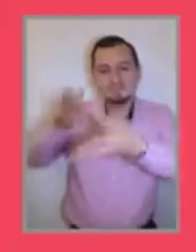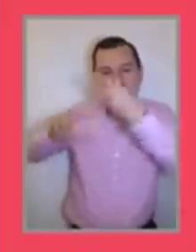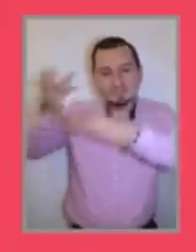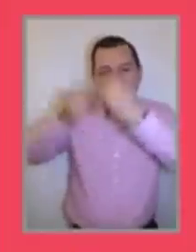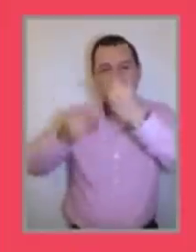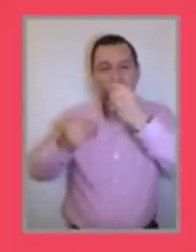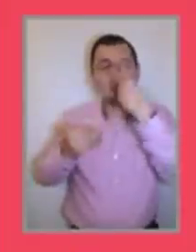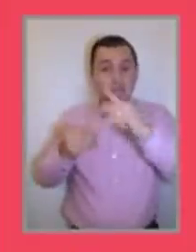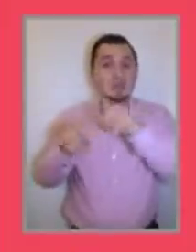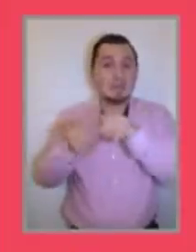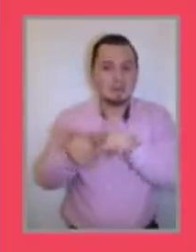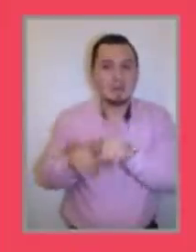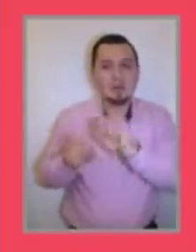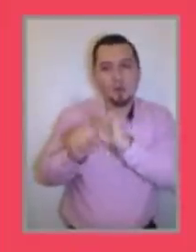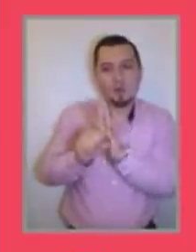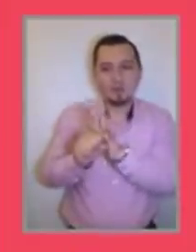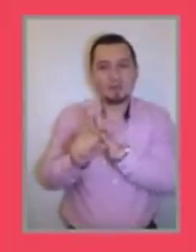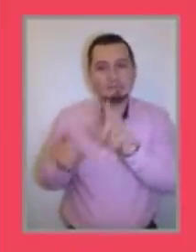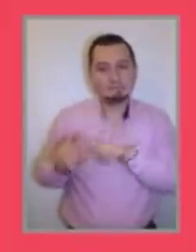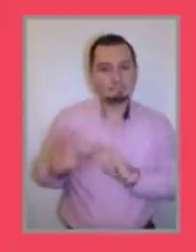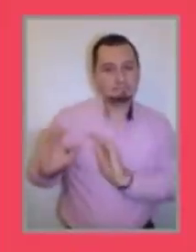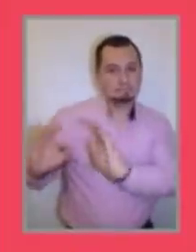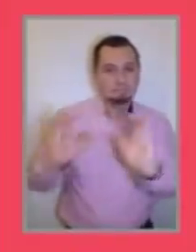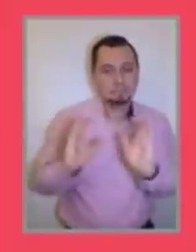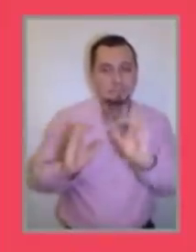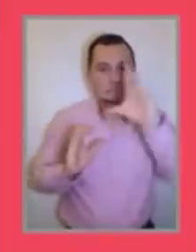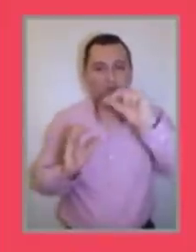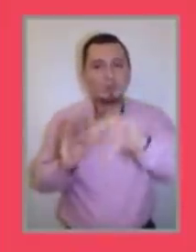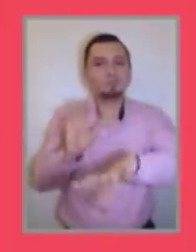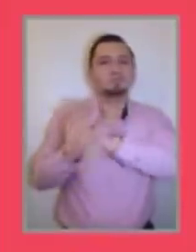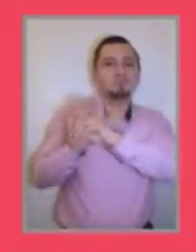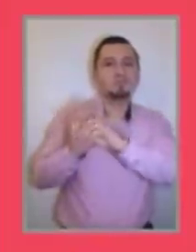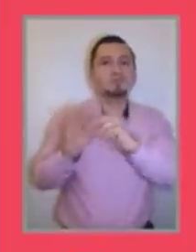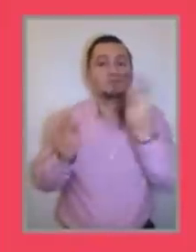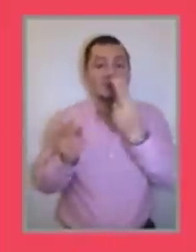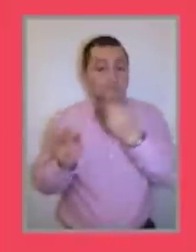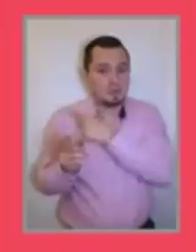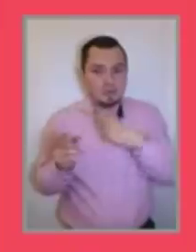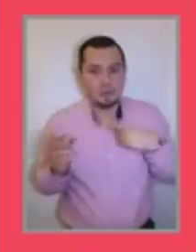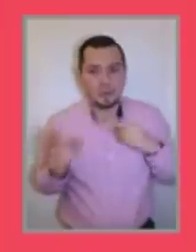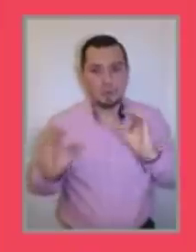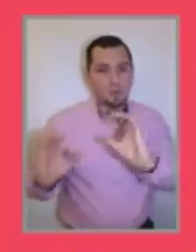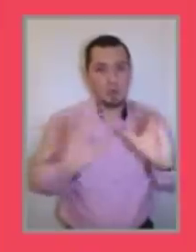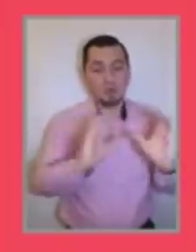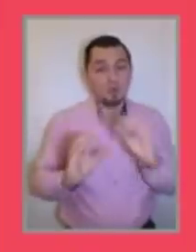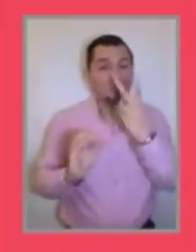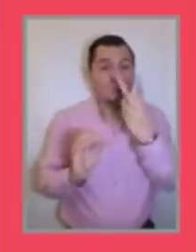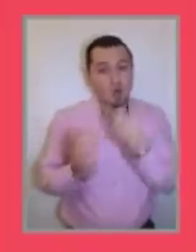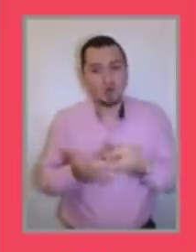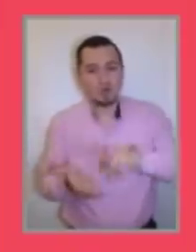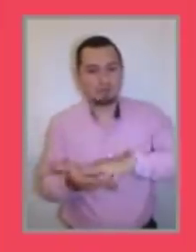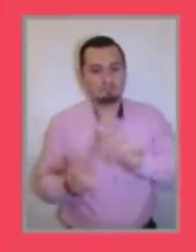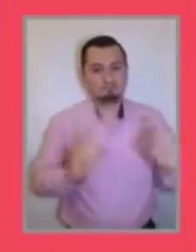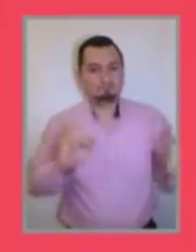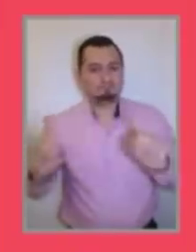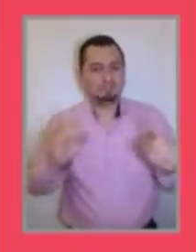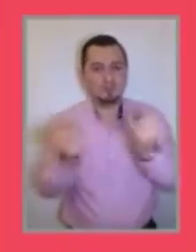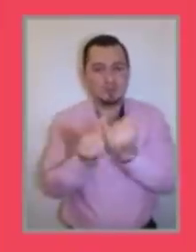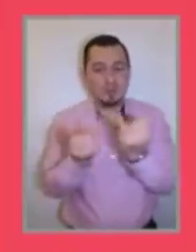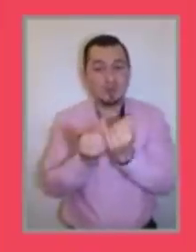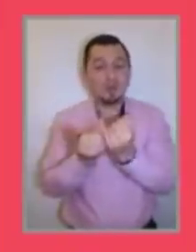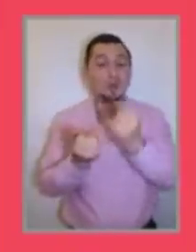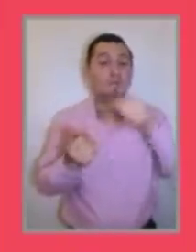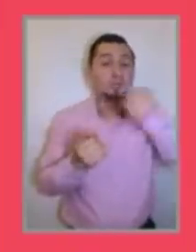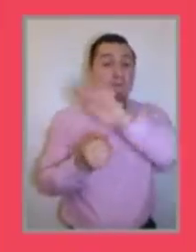COVID. Por lo tanto, sabemos que el regresar a clases puede provocar un incremento en los